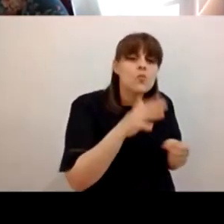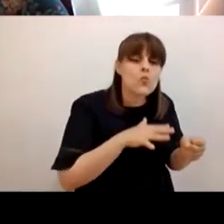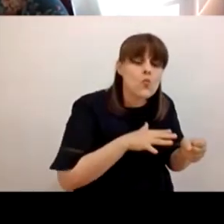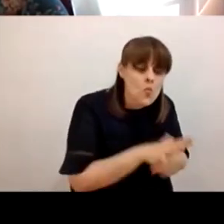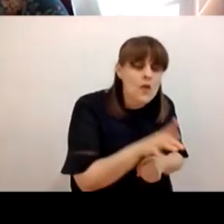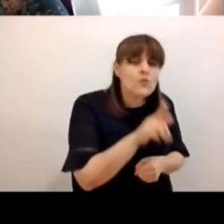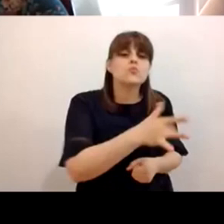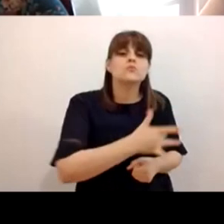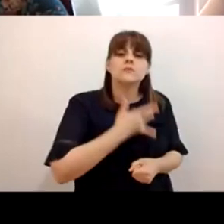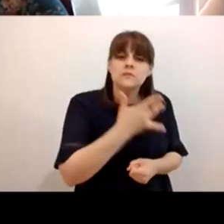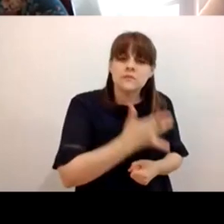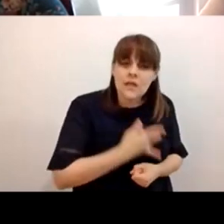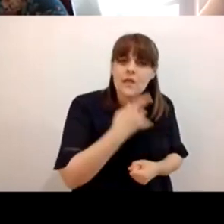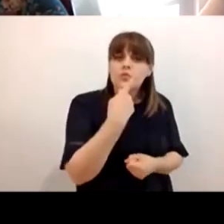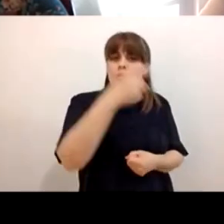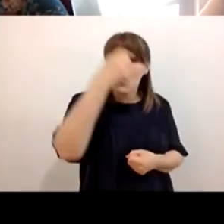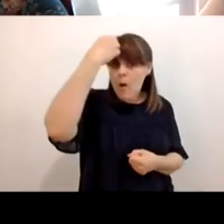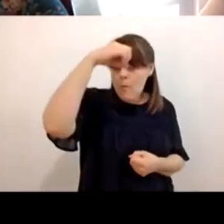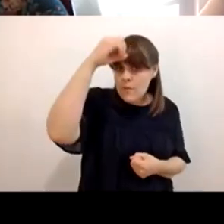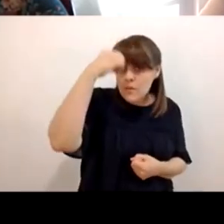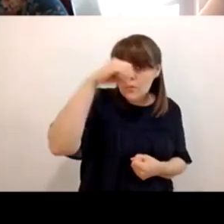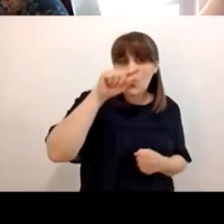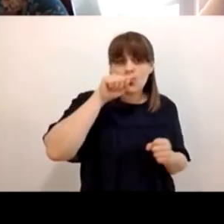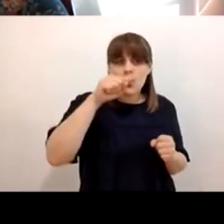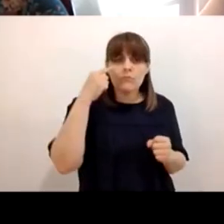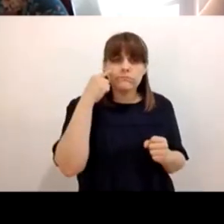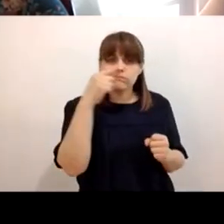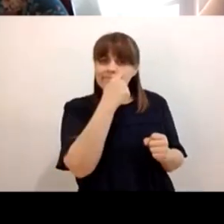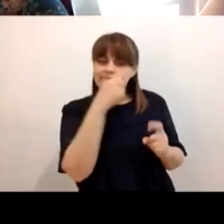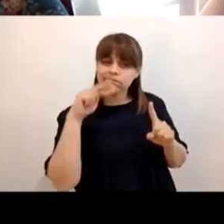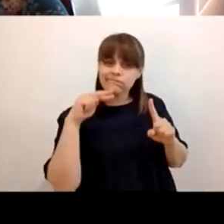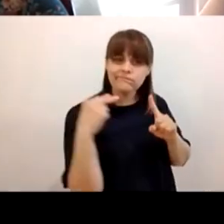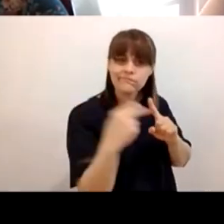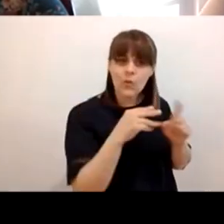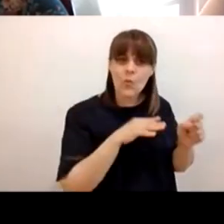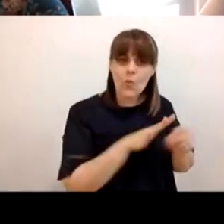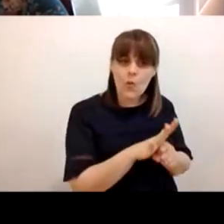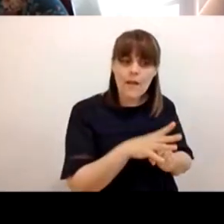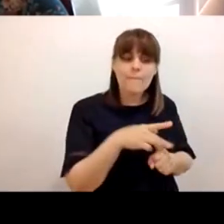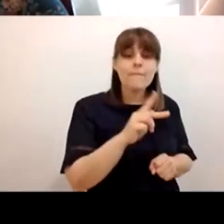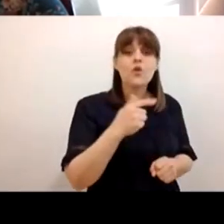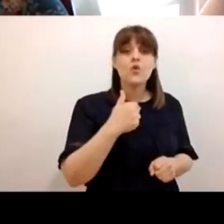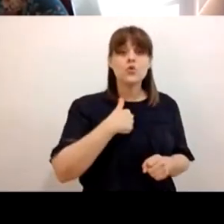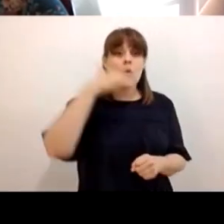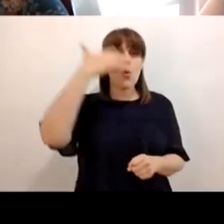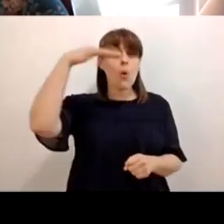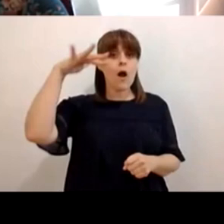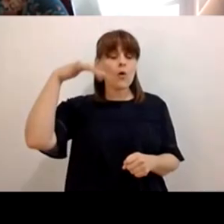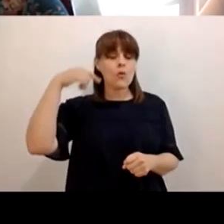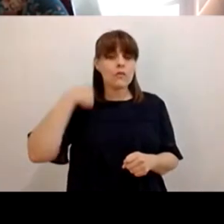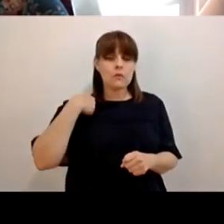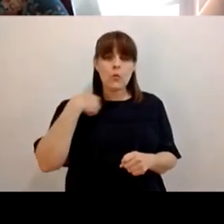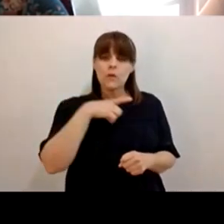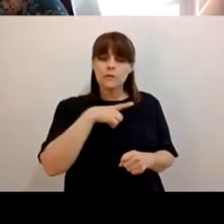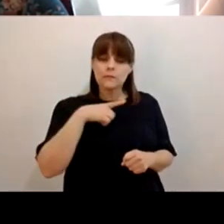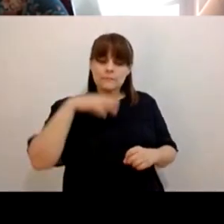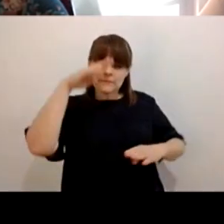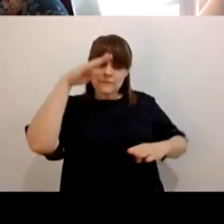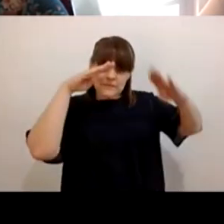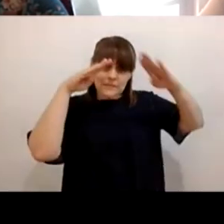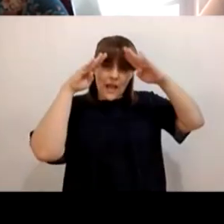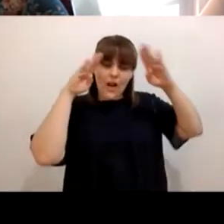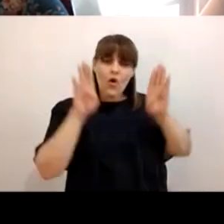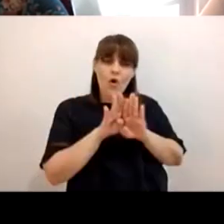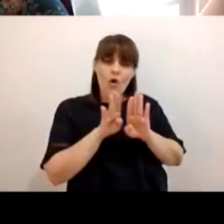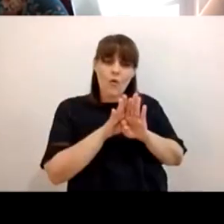lo piensa desde dónde lo ve pero eso me implica a mí como adulto una deconstrucción muy fuerte sobre el